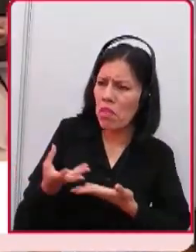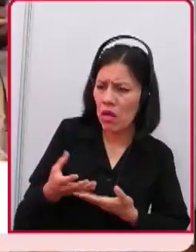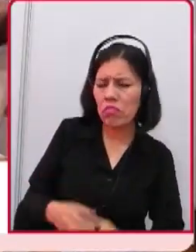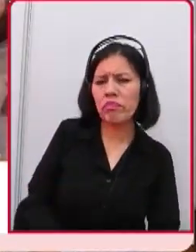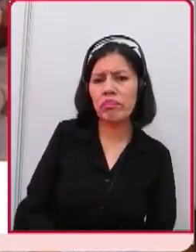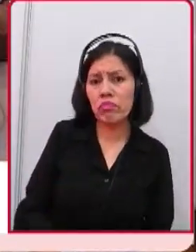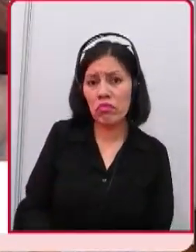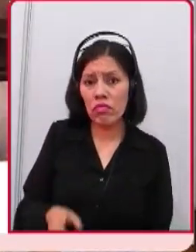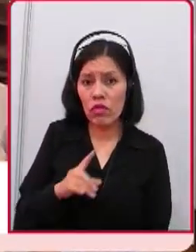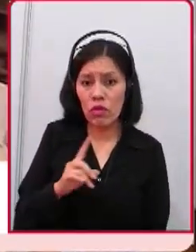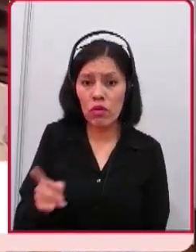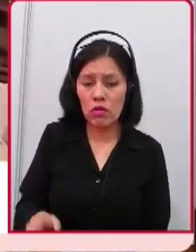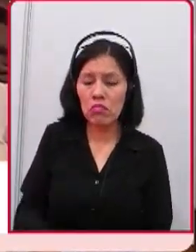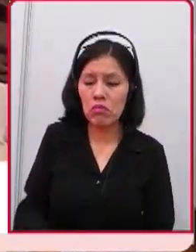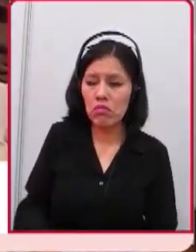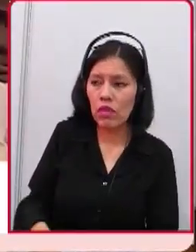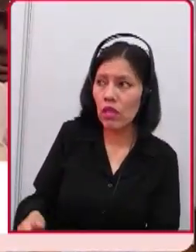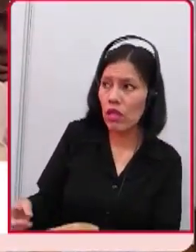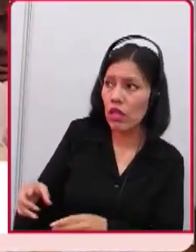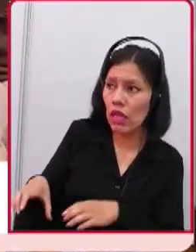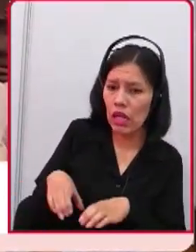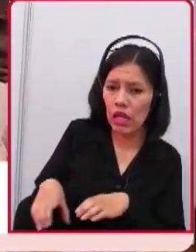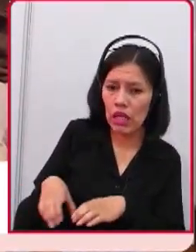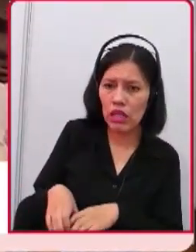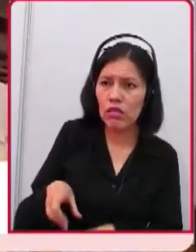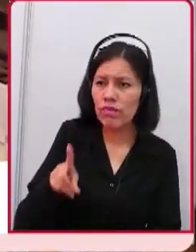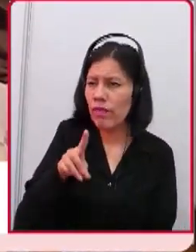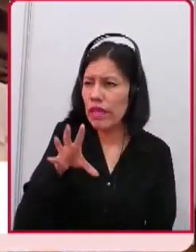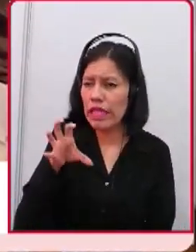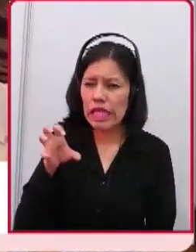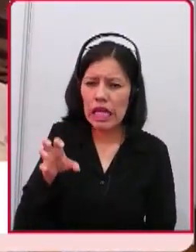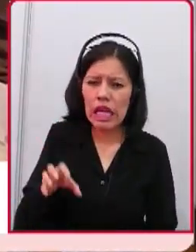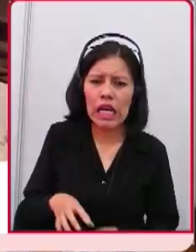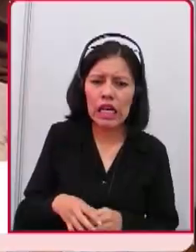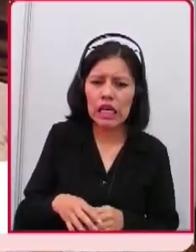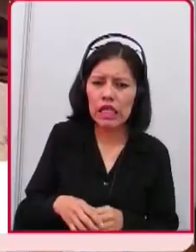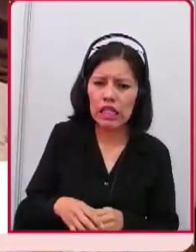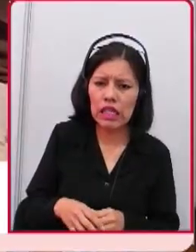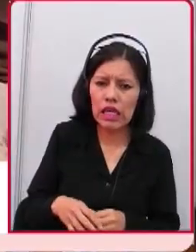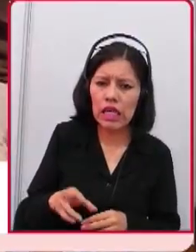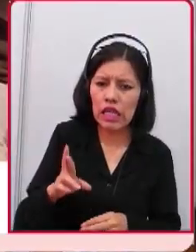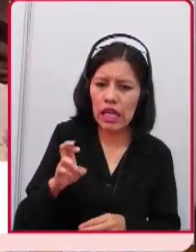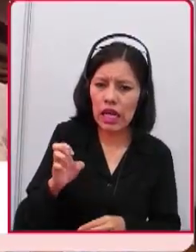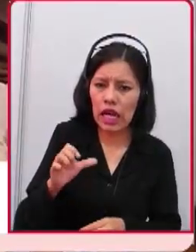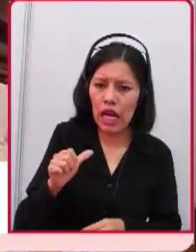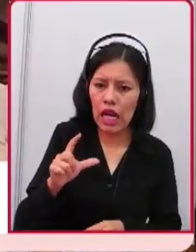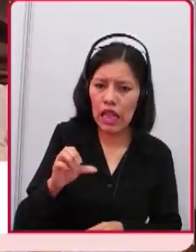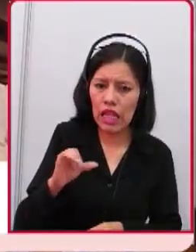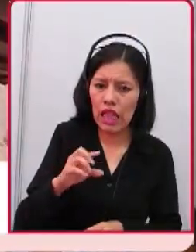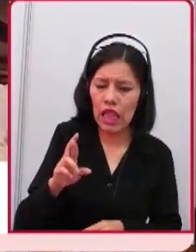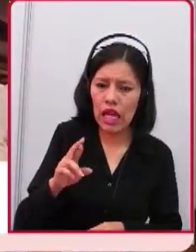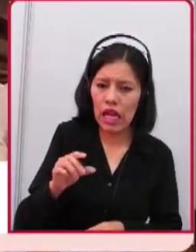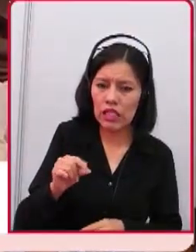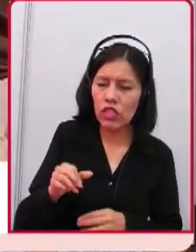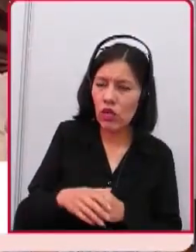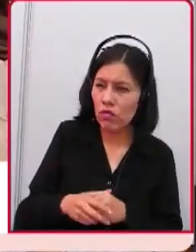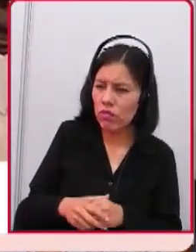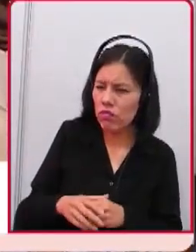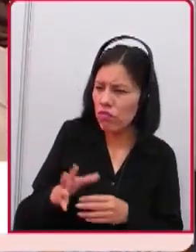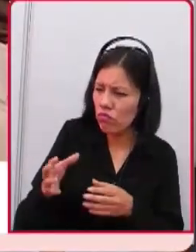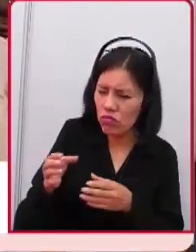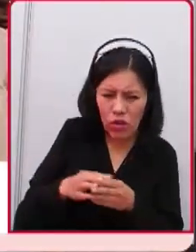Ustedes han hecho 100 realizaciones, ¿no? Así es. La media de estas realizaciones con respecto a tu